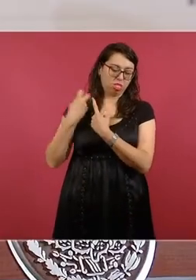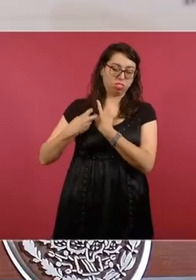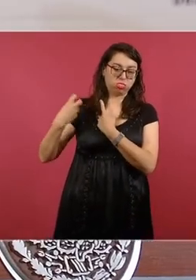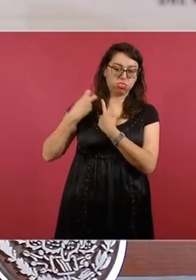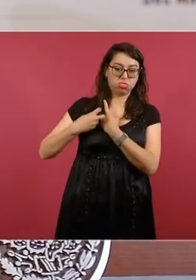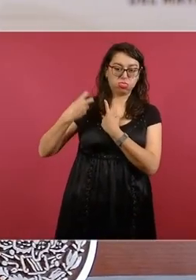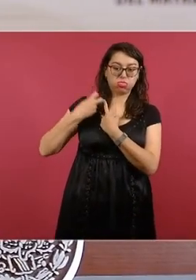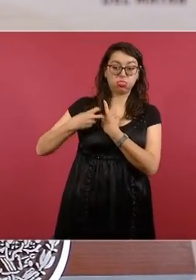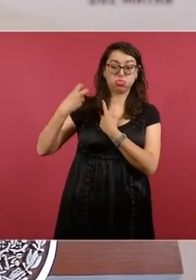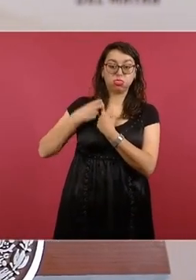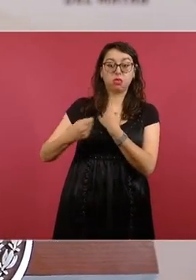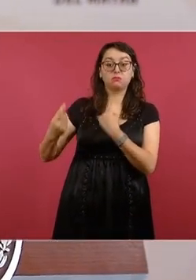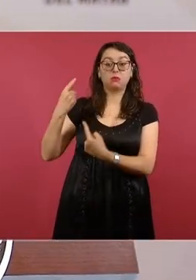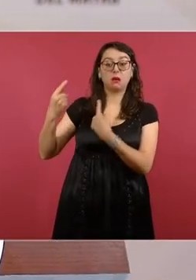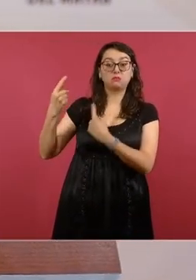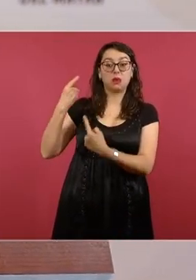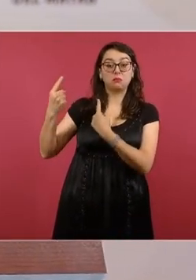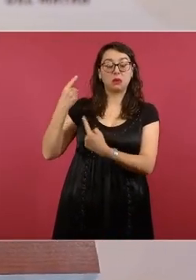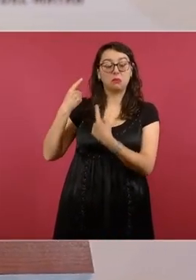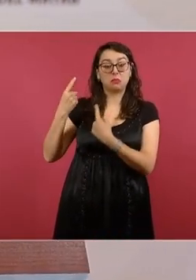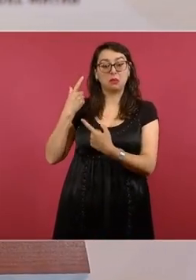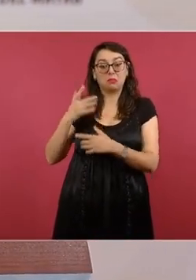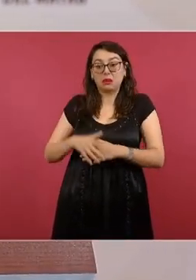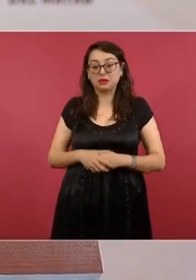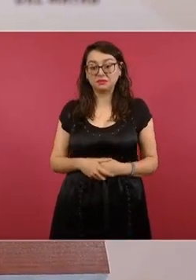Y no hubo ninguna sanción.